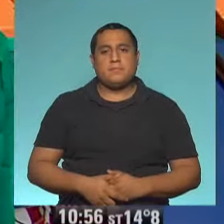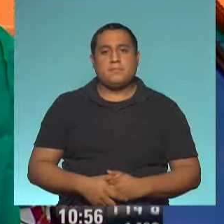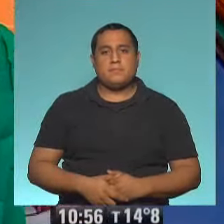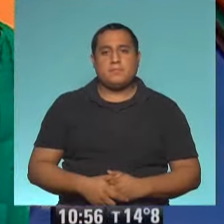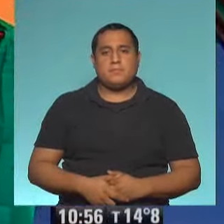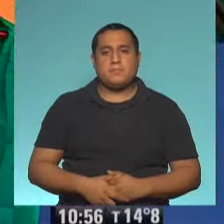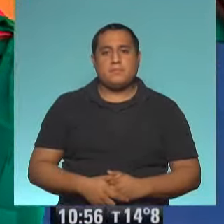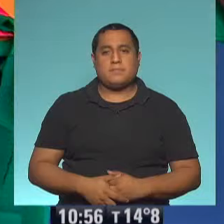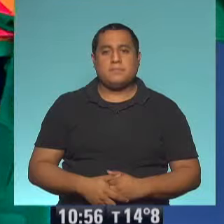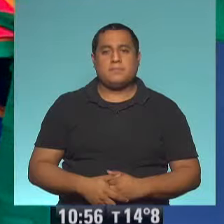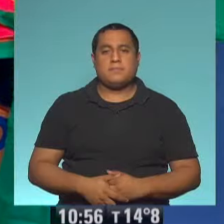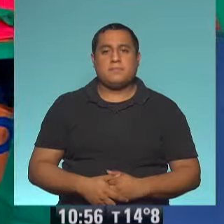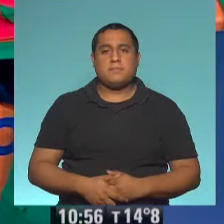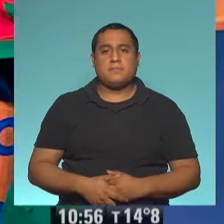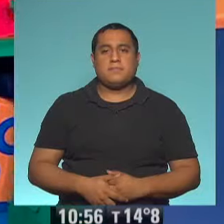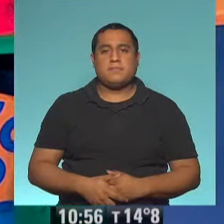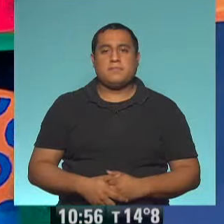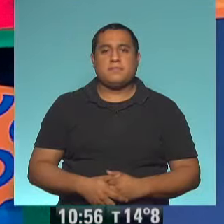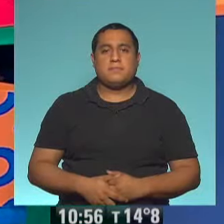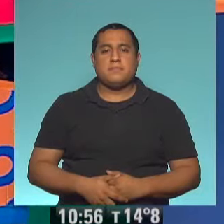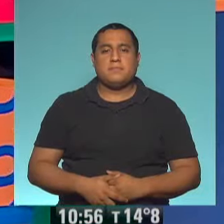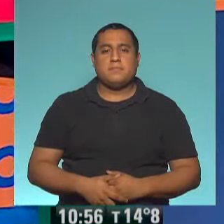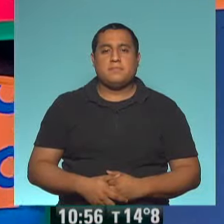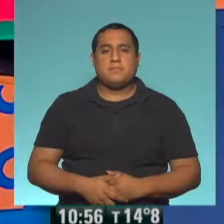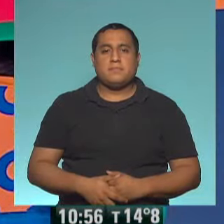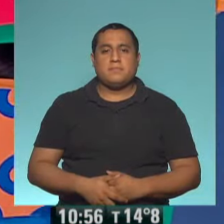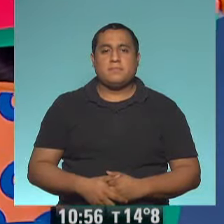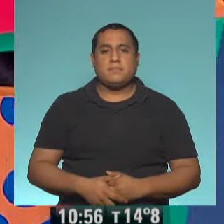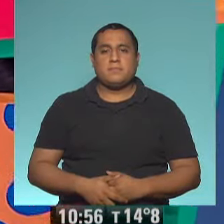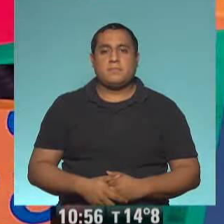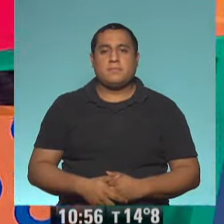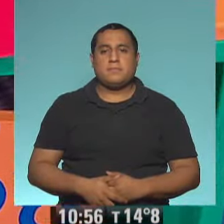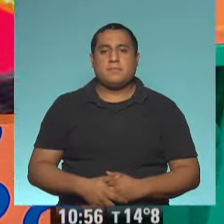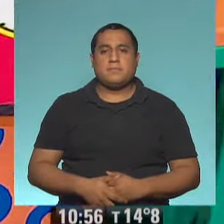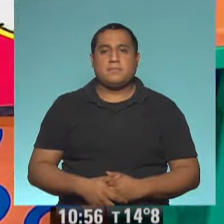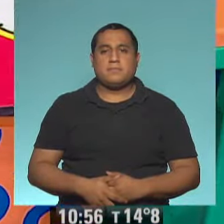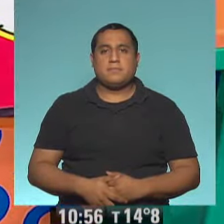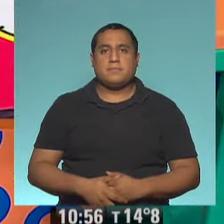está. Acá tenés cosas. No. Ahí está.